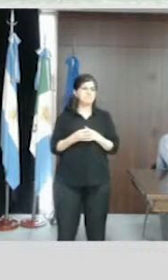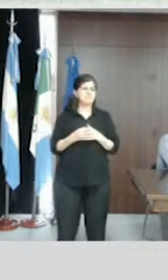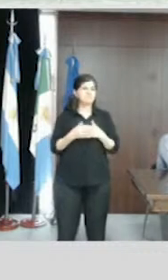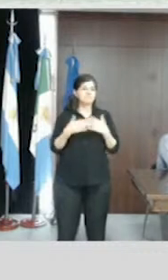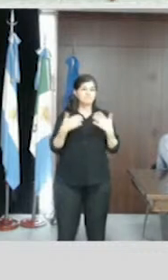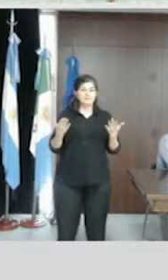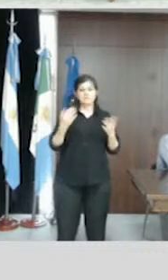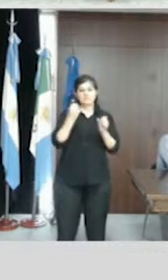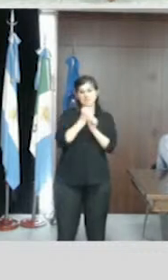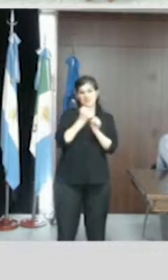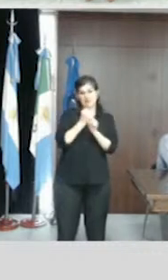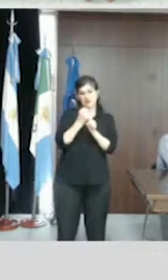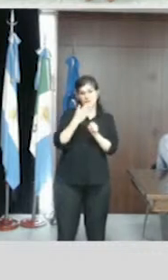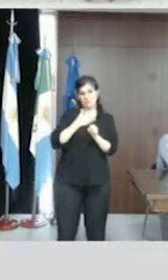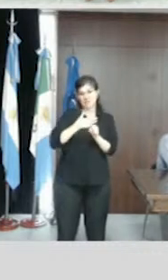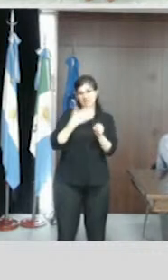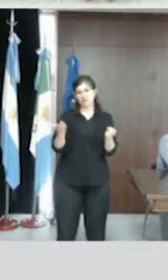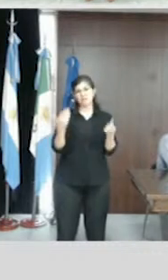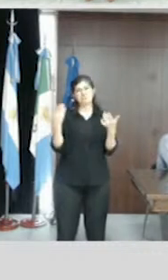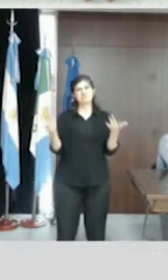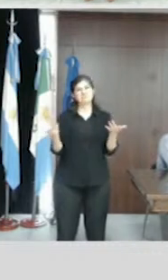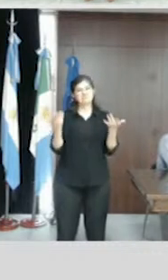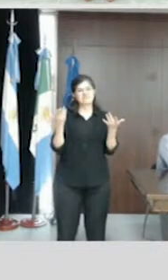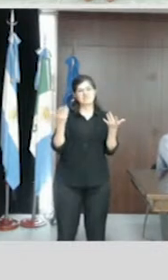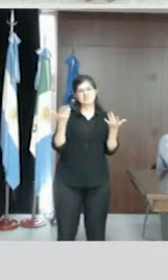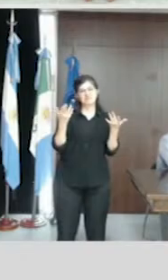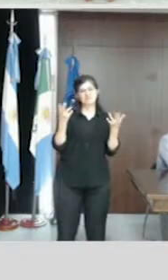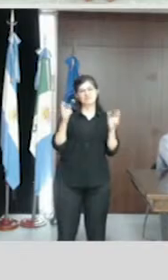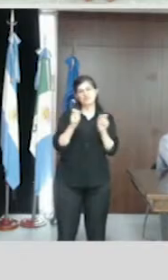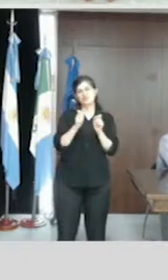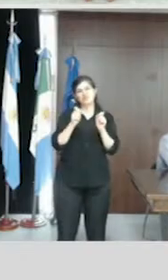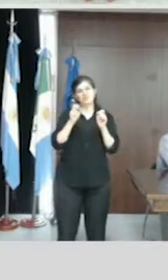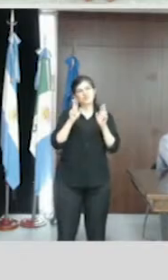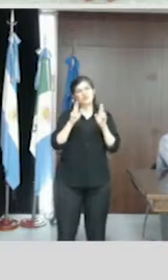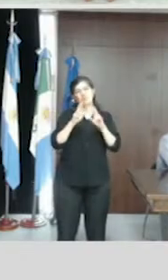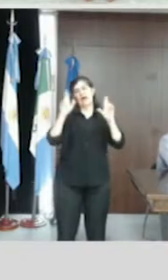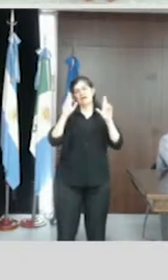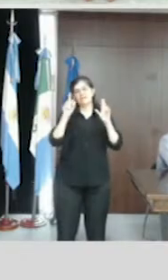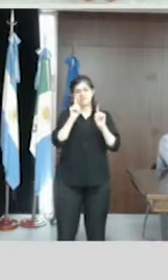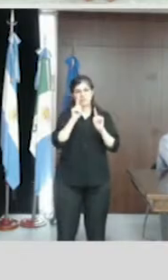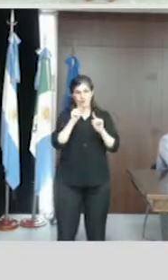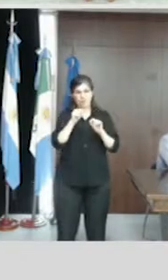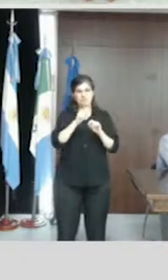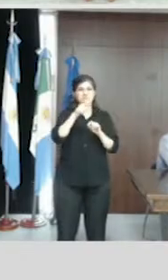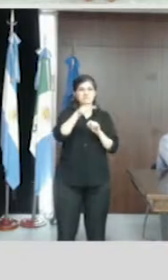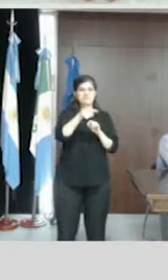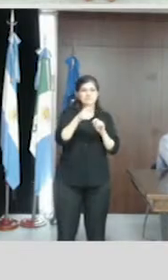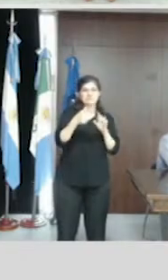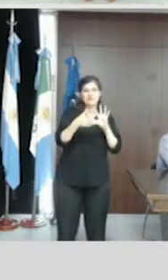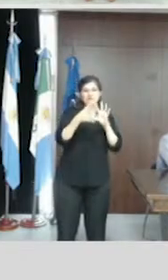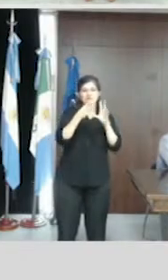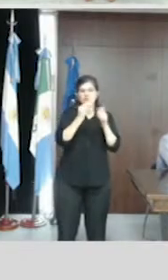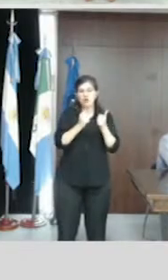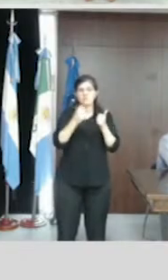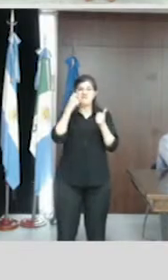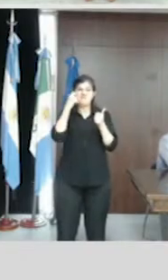bueno, no es azaroso, pero siempre fueron octogenarios y nonagenarios en su gran mayoría, que es una diferencia muy marcada con los